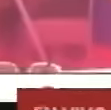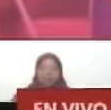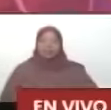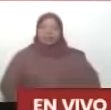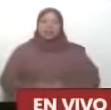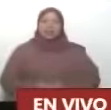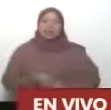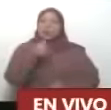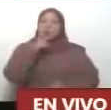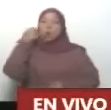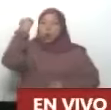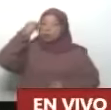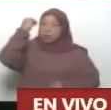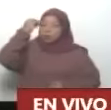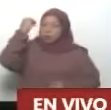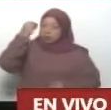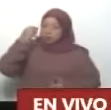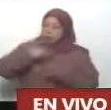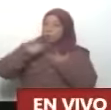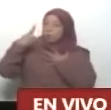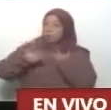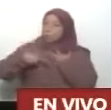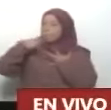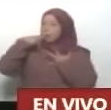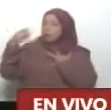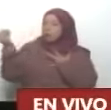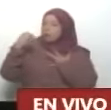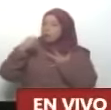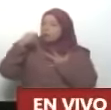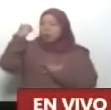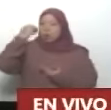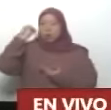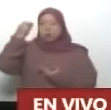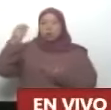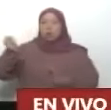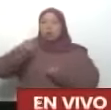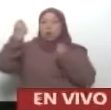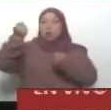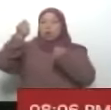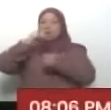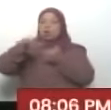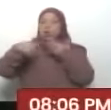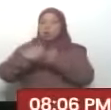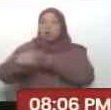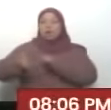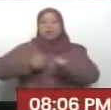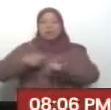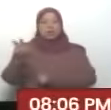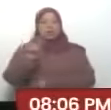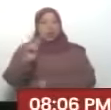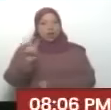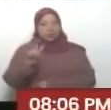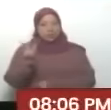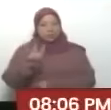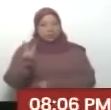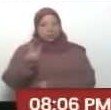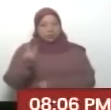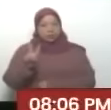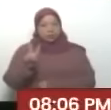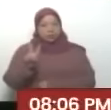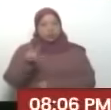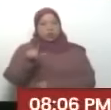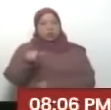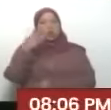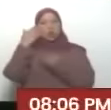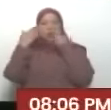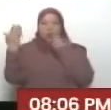Invité de manera especial al comando de campaña del movimiento Venezuela Toda, que como ustedes